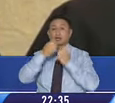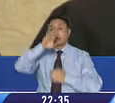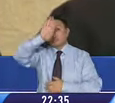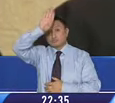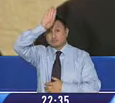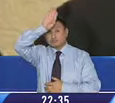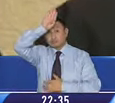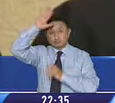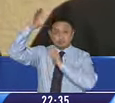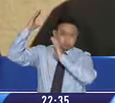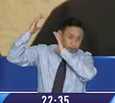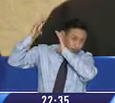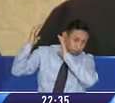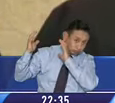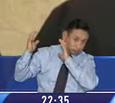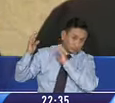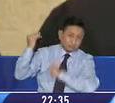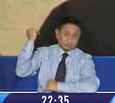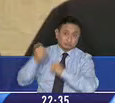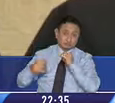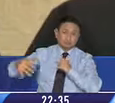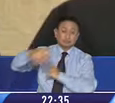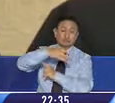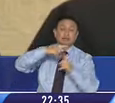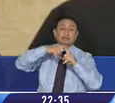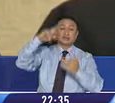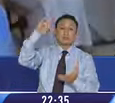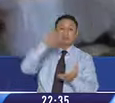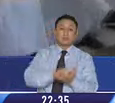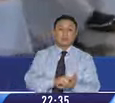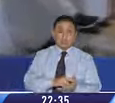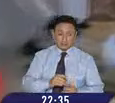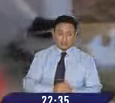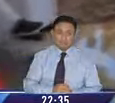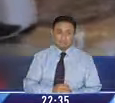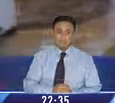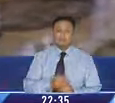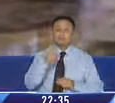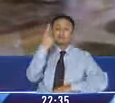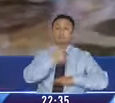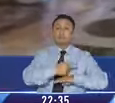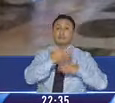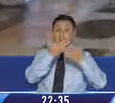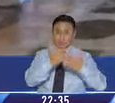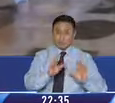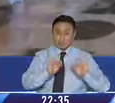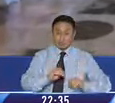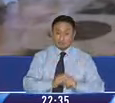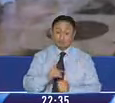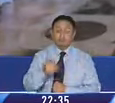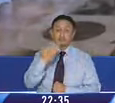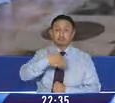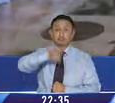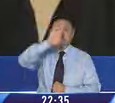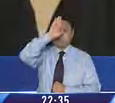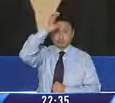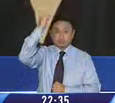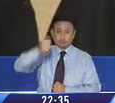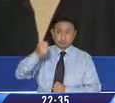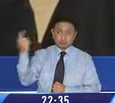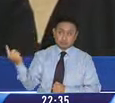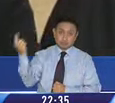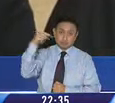Atahualpa, la misa de clausura en el Parque Bicentenario. El día de clausura está previsto que asista el Papa Francisco.